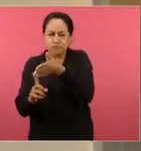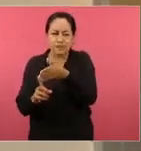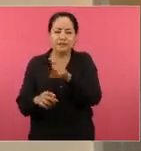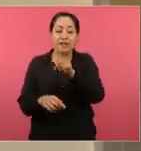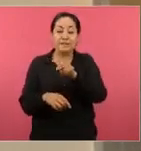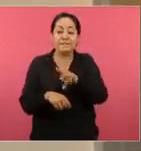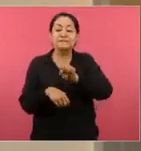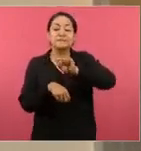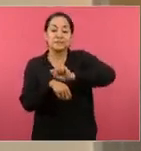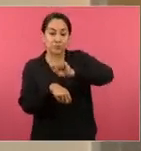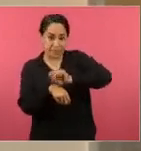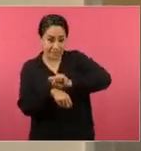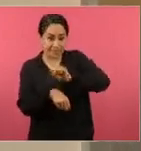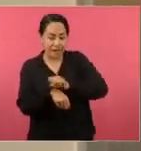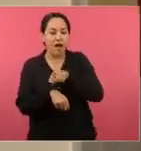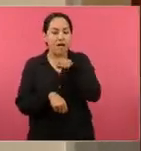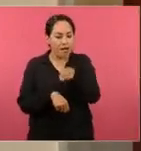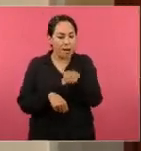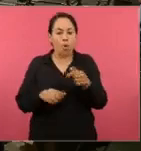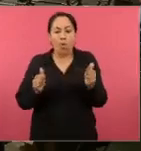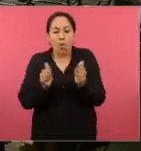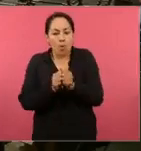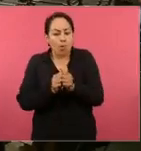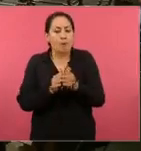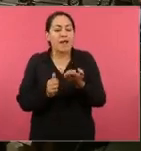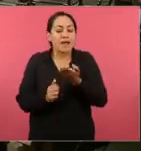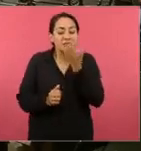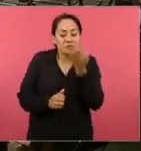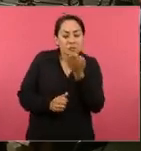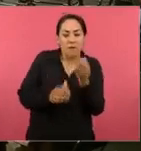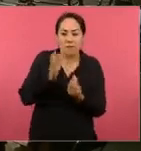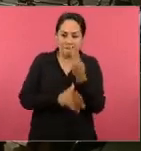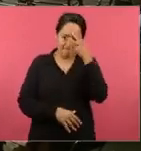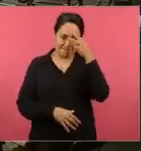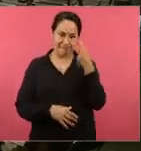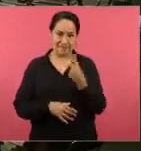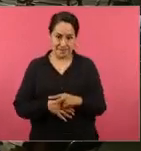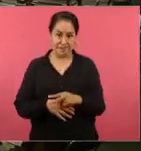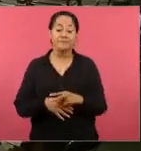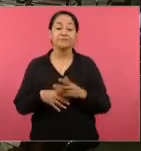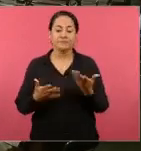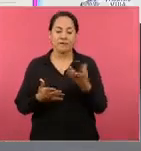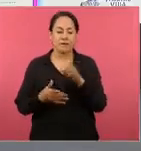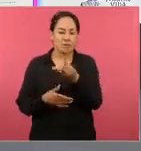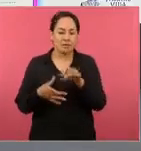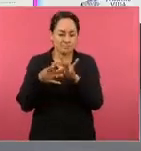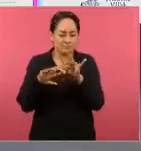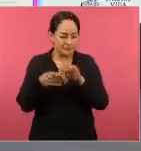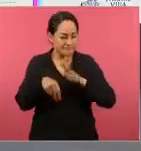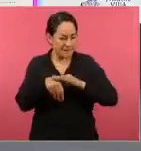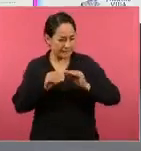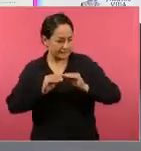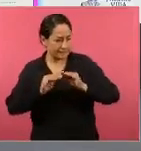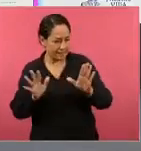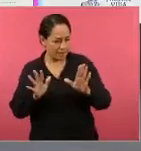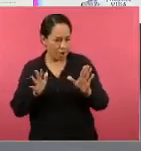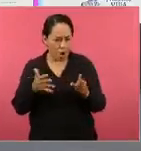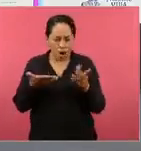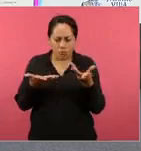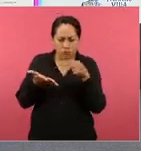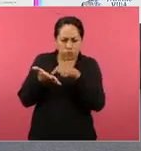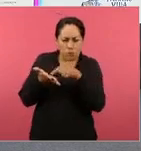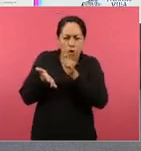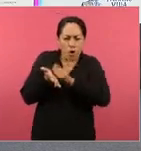marco de la nueva escuela mexicana. Al final vamos a ejercitar justamente una